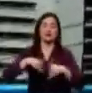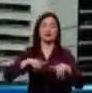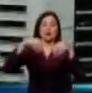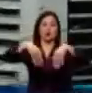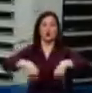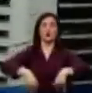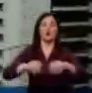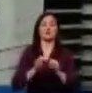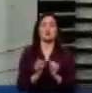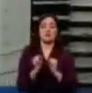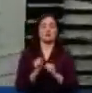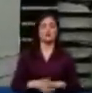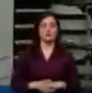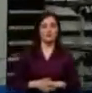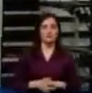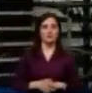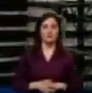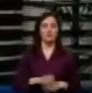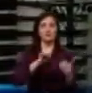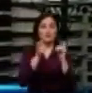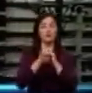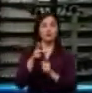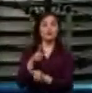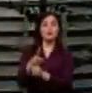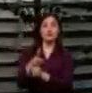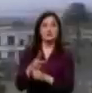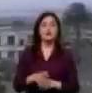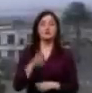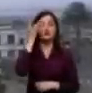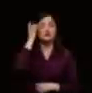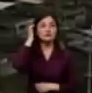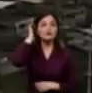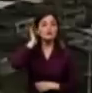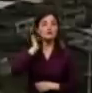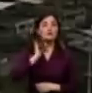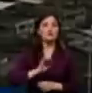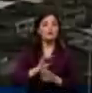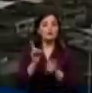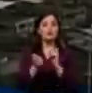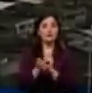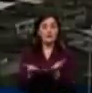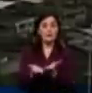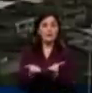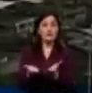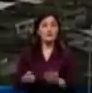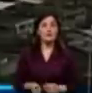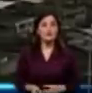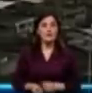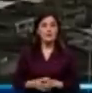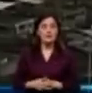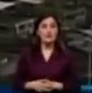mal tiempo. Vamos a ver si nos ubicamos en otro sector. Desde Guayaquil nos vamos a dónde nos llevan las cámaras del